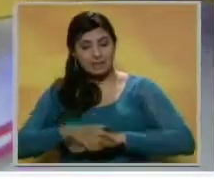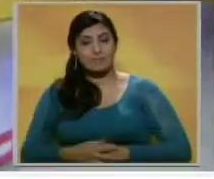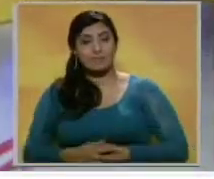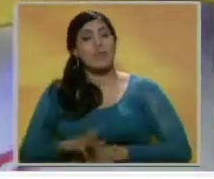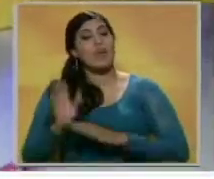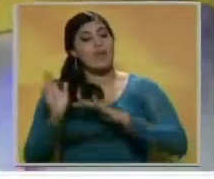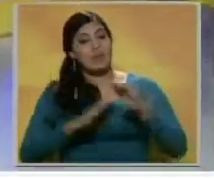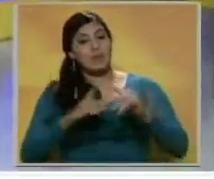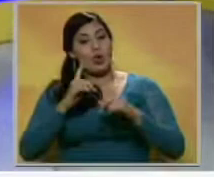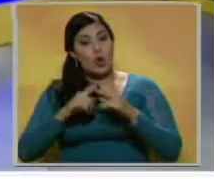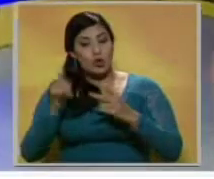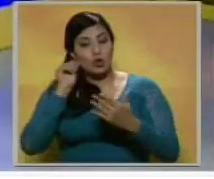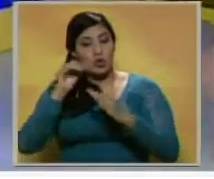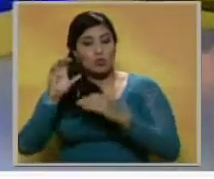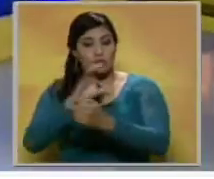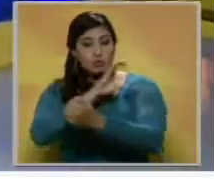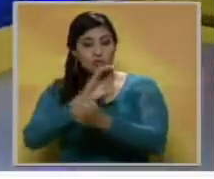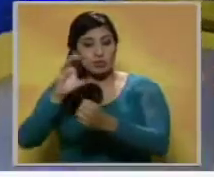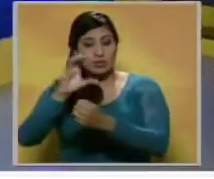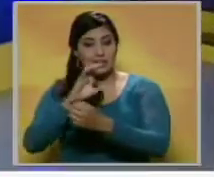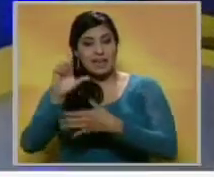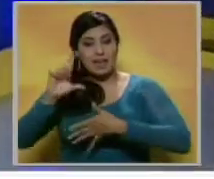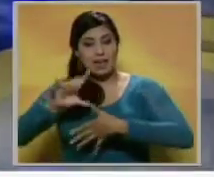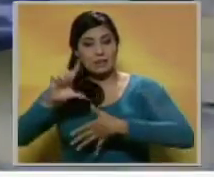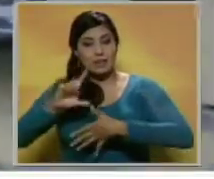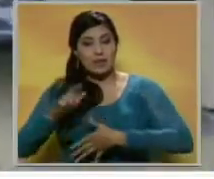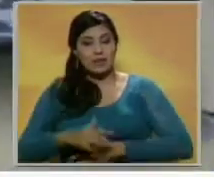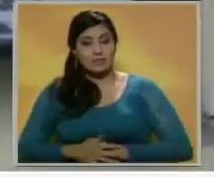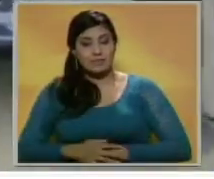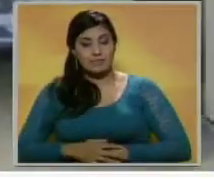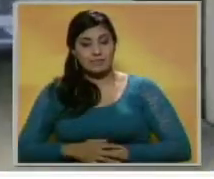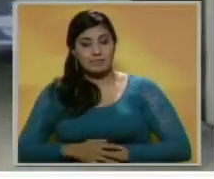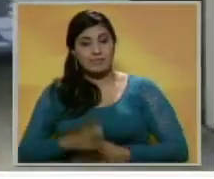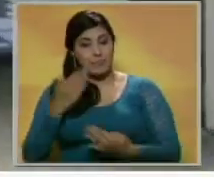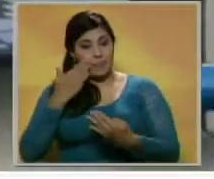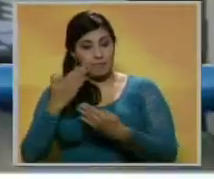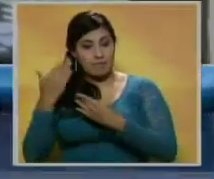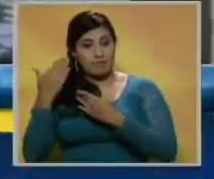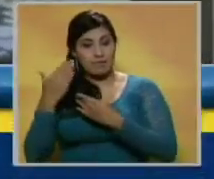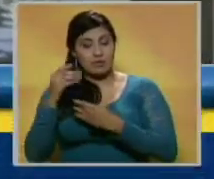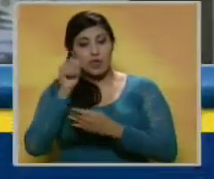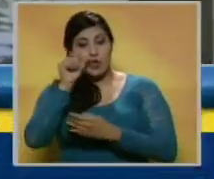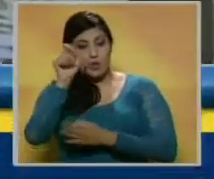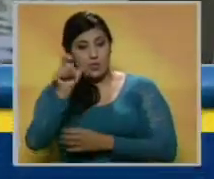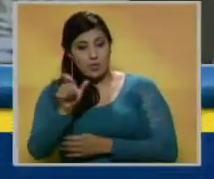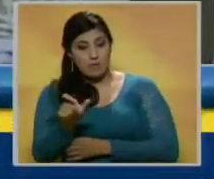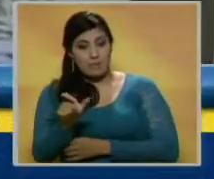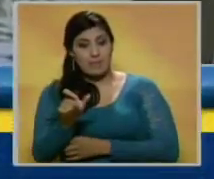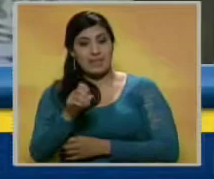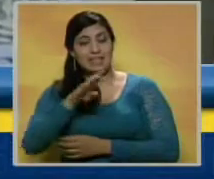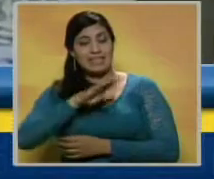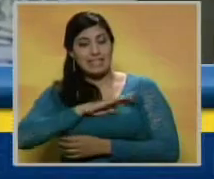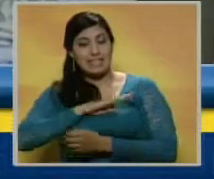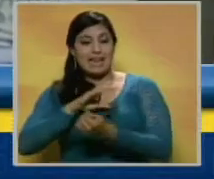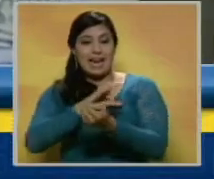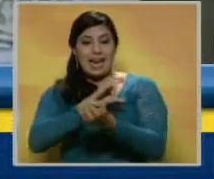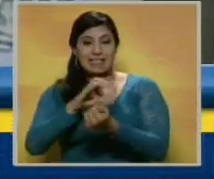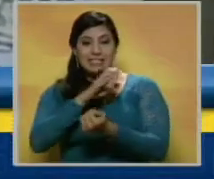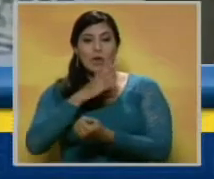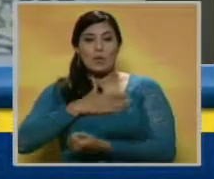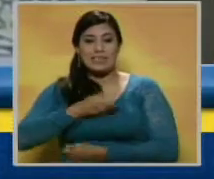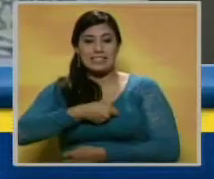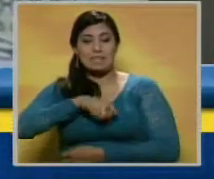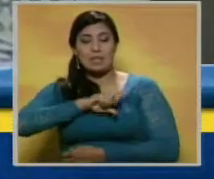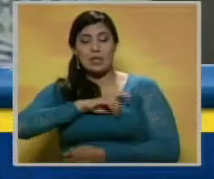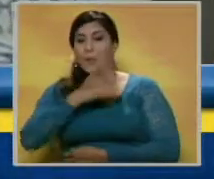Iglesias realizará una gira musical por Latinoamérica. El compositor de Ey y Soy un Señor es el cantante en español